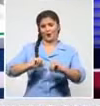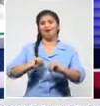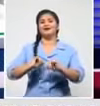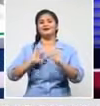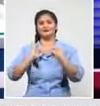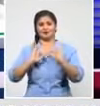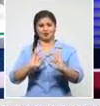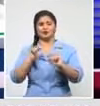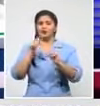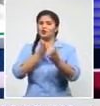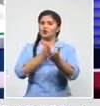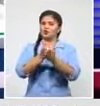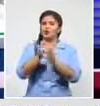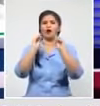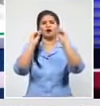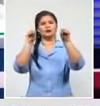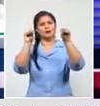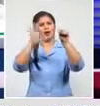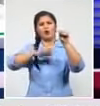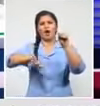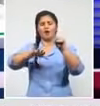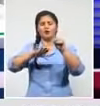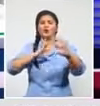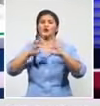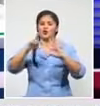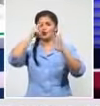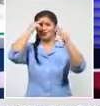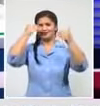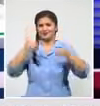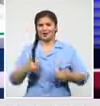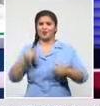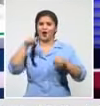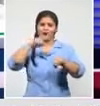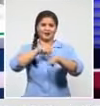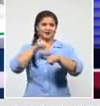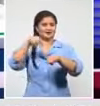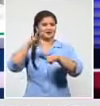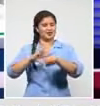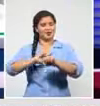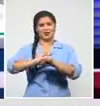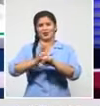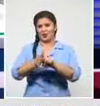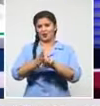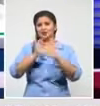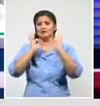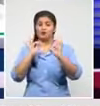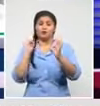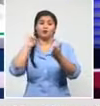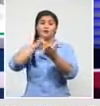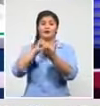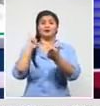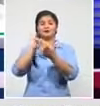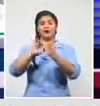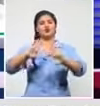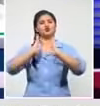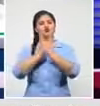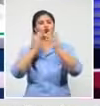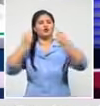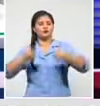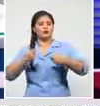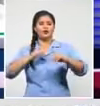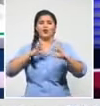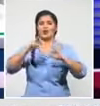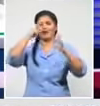sigue siendo el llamado a cuidarse, a protegerse en estos momentos en que recibimos turistas y viajeros procedentes de